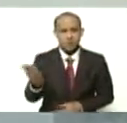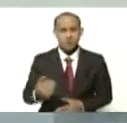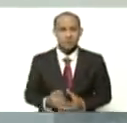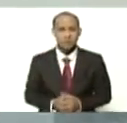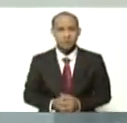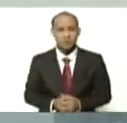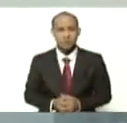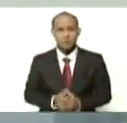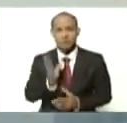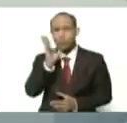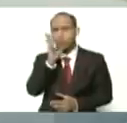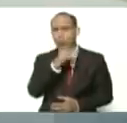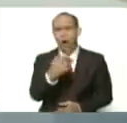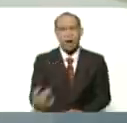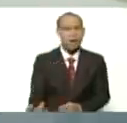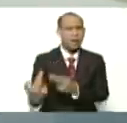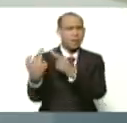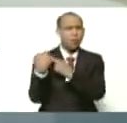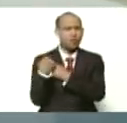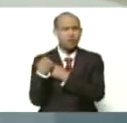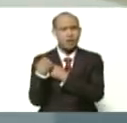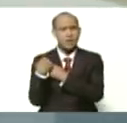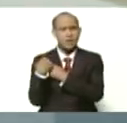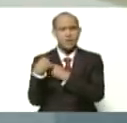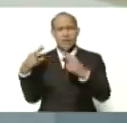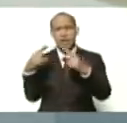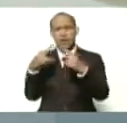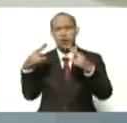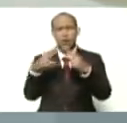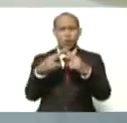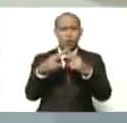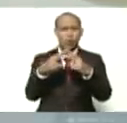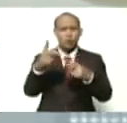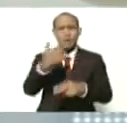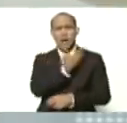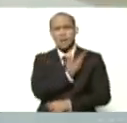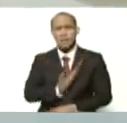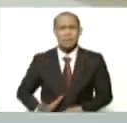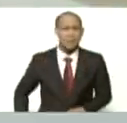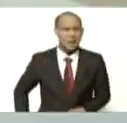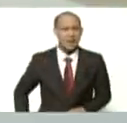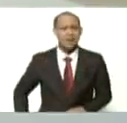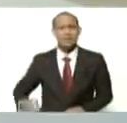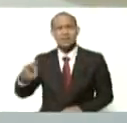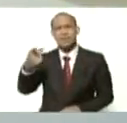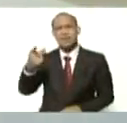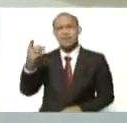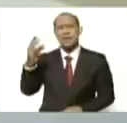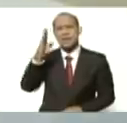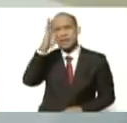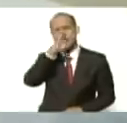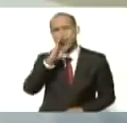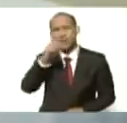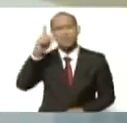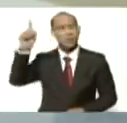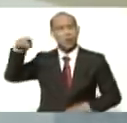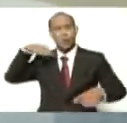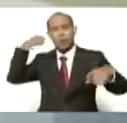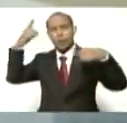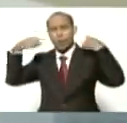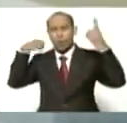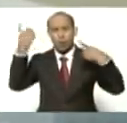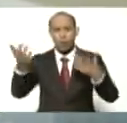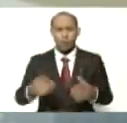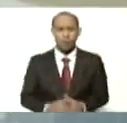irresponsabilidad más grande que se conoce en el mundo es el señor llamado a ir bolsonaro es un verdadero loco